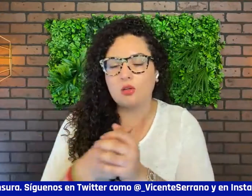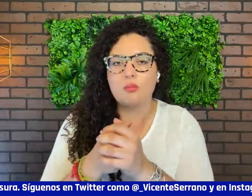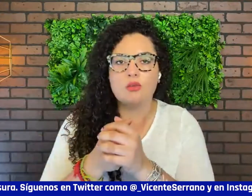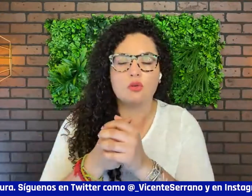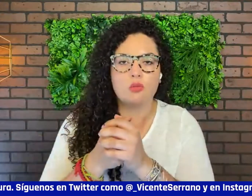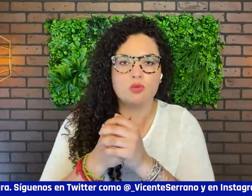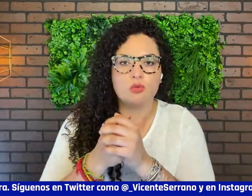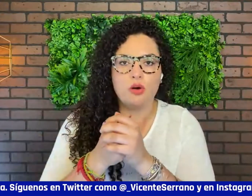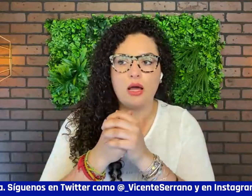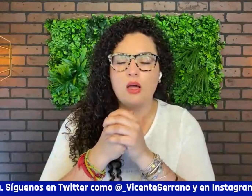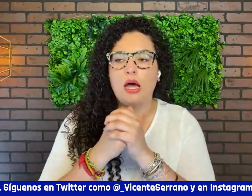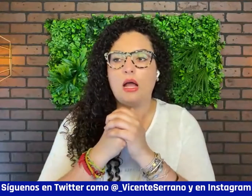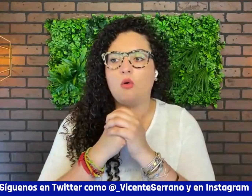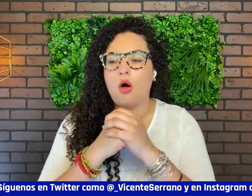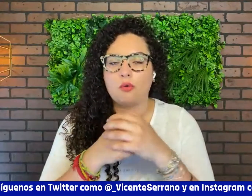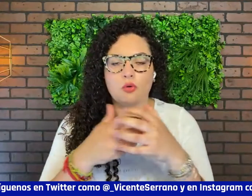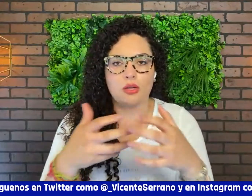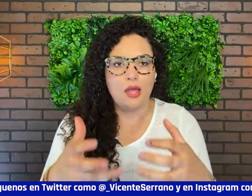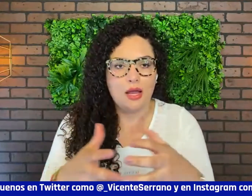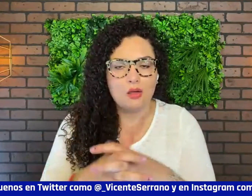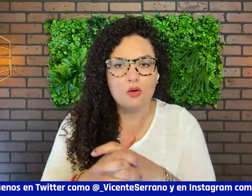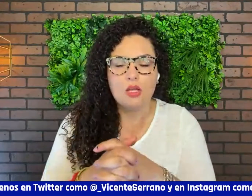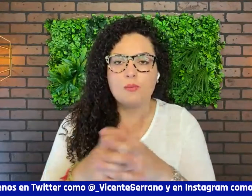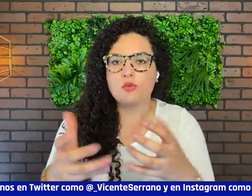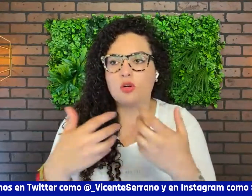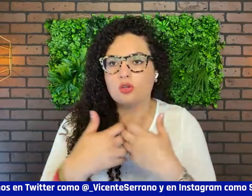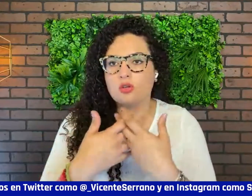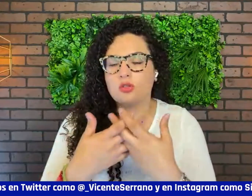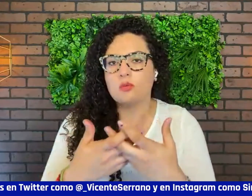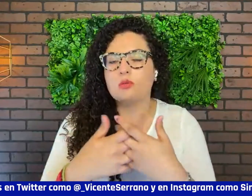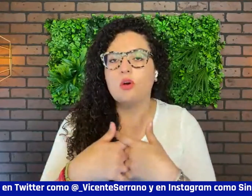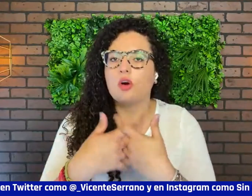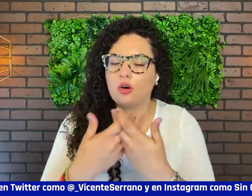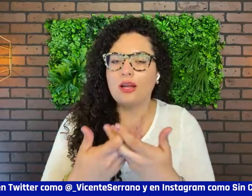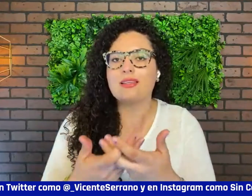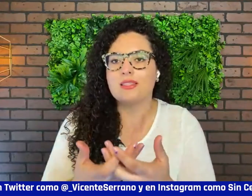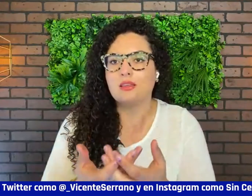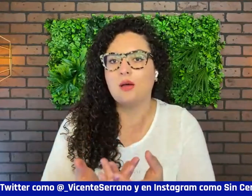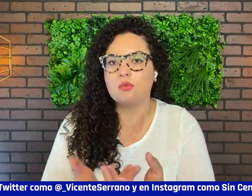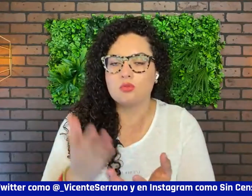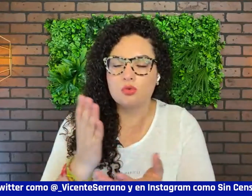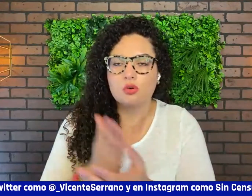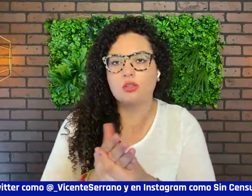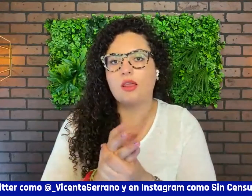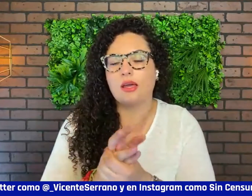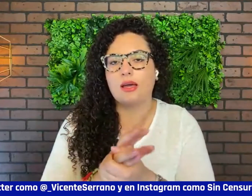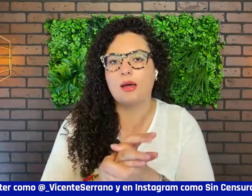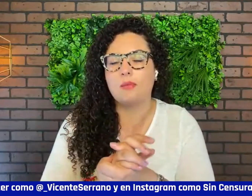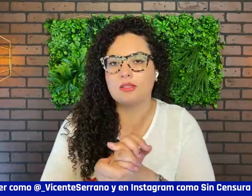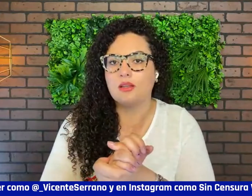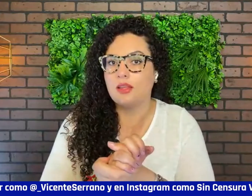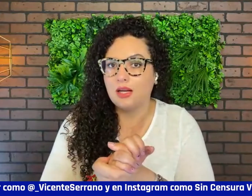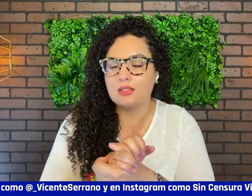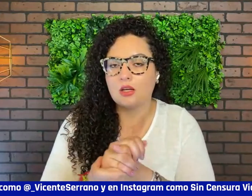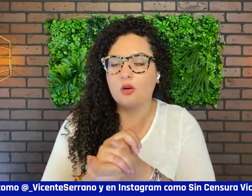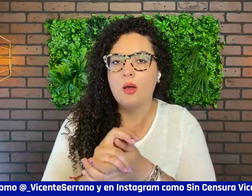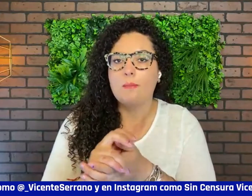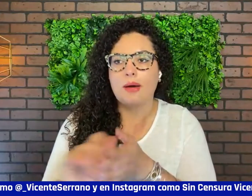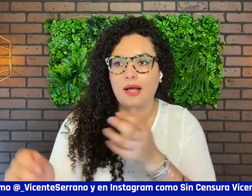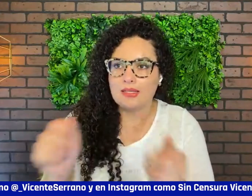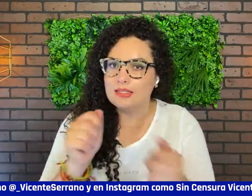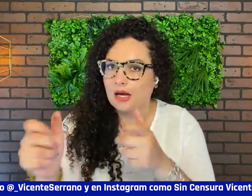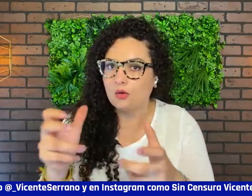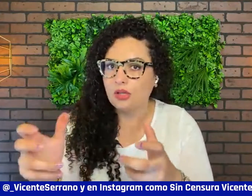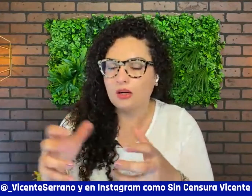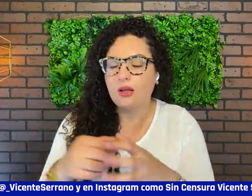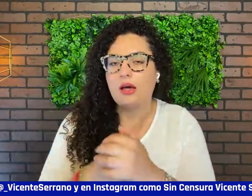que se tome esto como si fuera algo autoritario, y muchos de nosotros decimos, bueno, creo que necesitamos un corte de caja bastante drástico